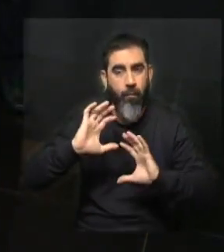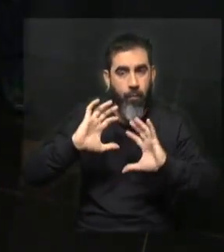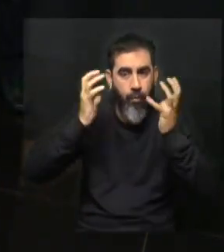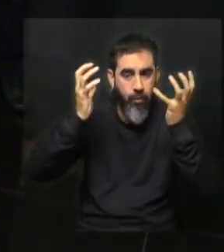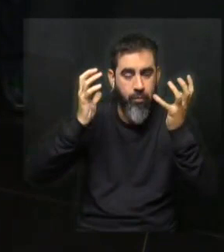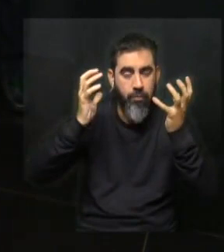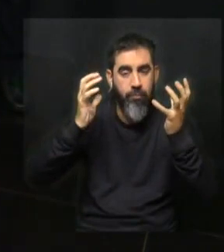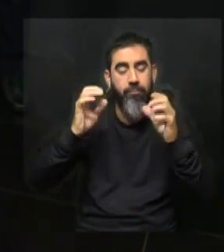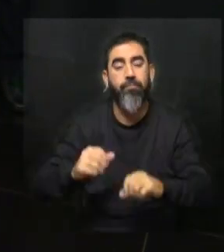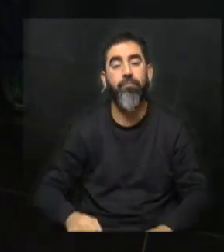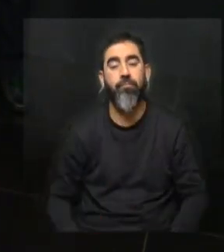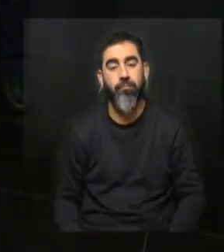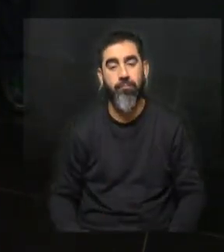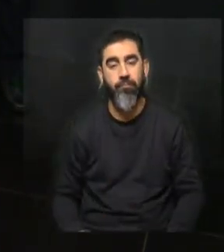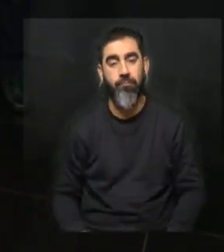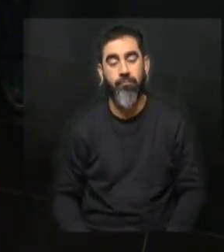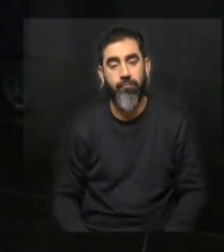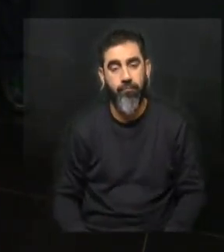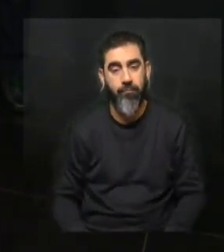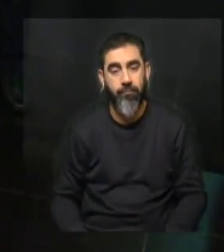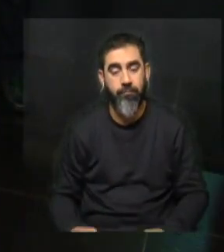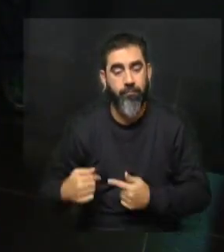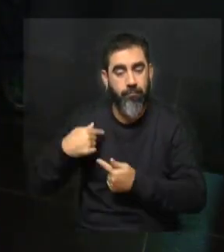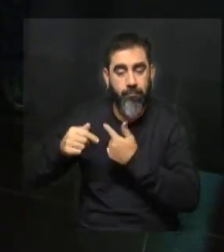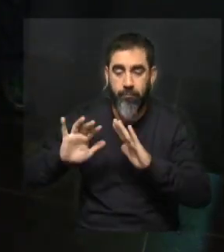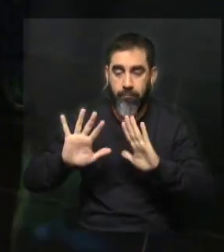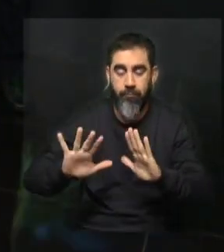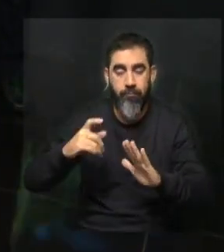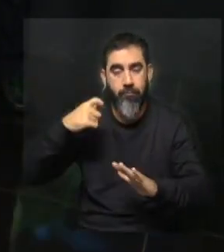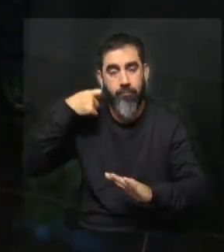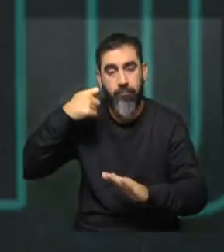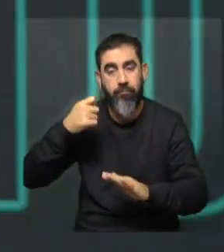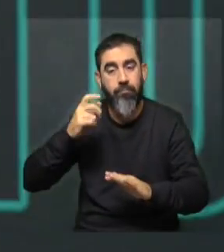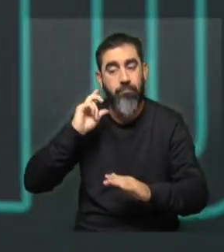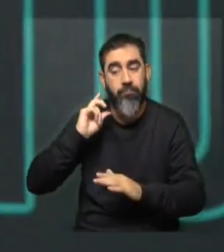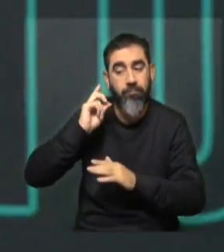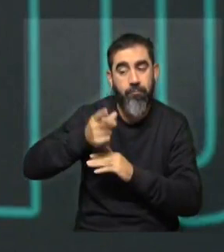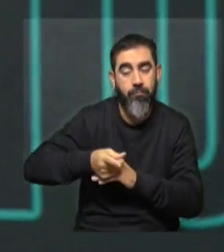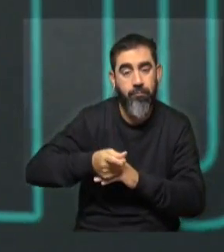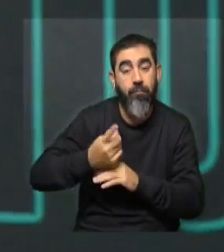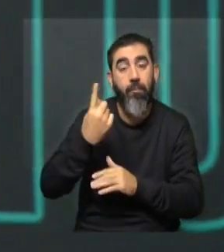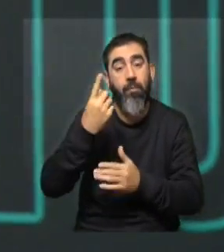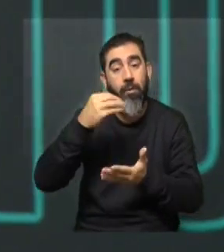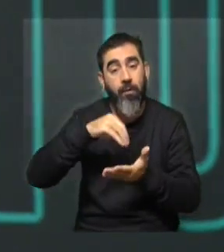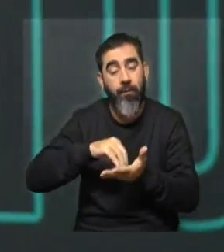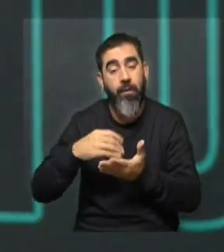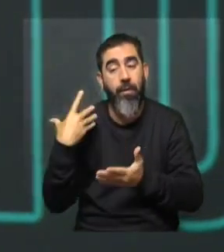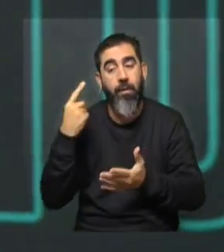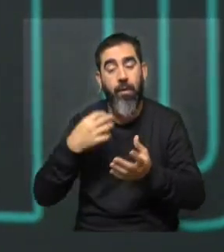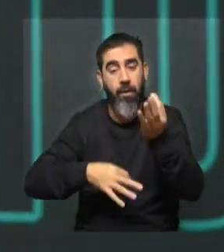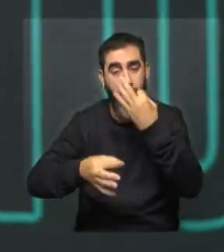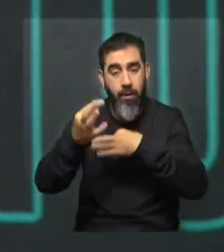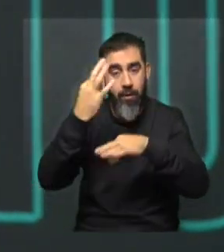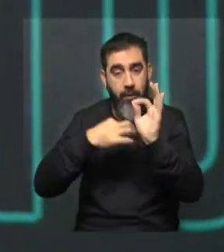de marginalidad que es un clásico dentro de su obra cinematográfica y tomó la decisión de por primera vez dirigir teatro